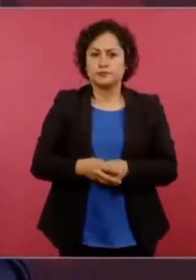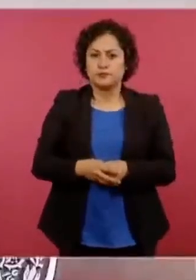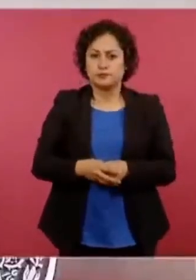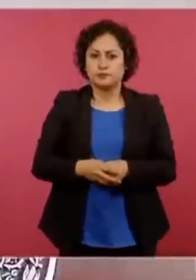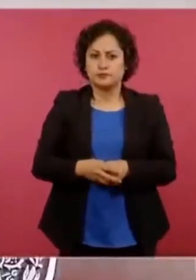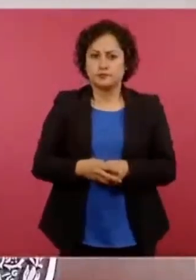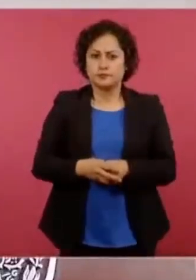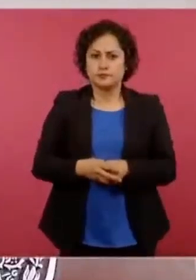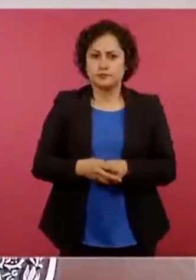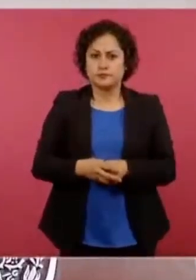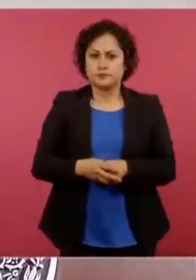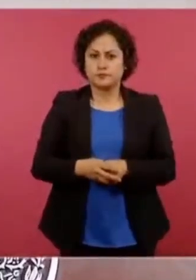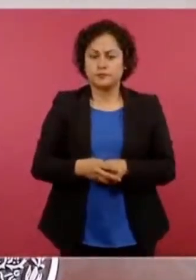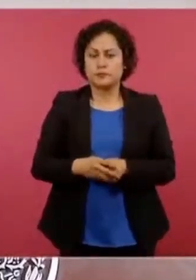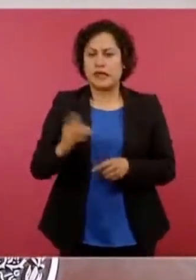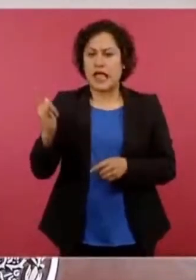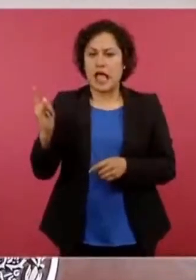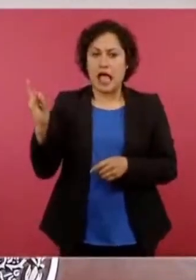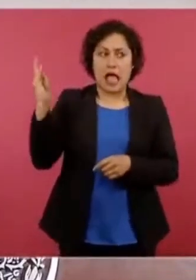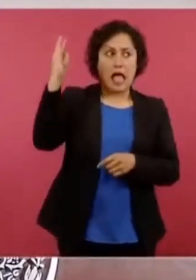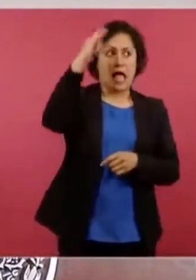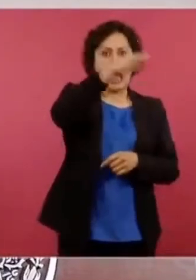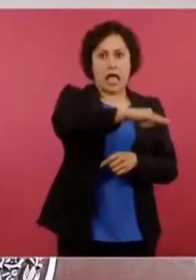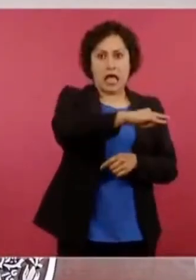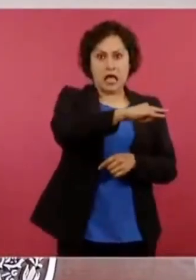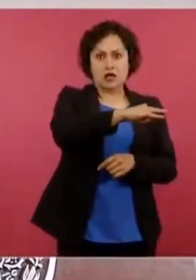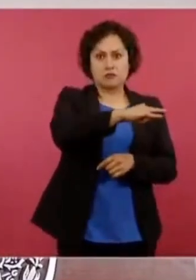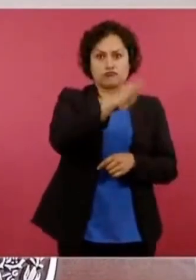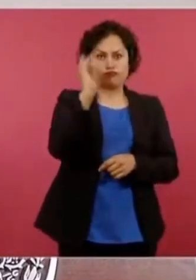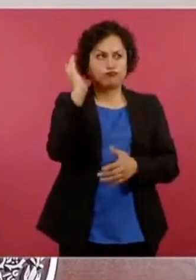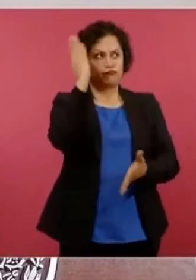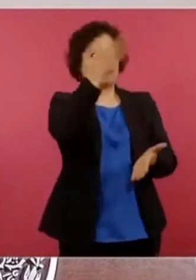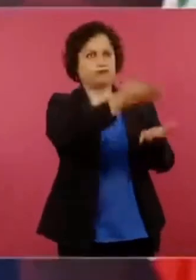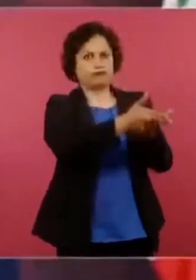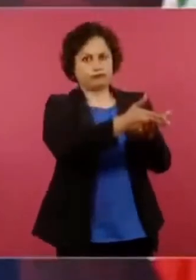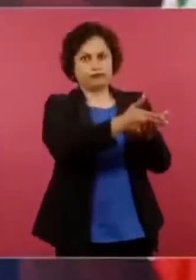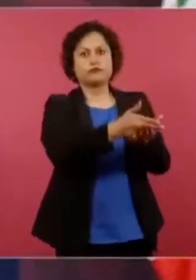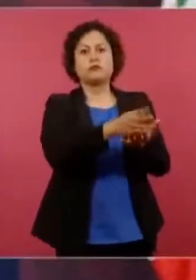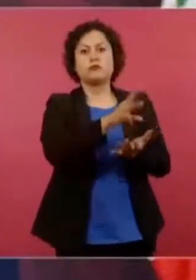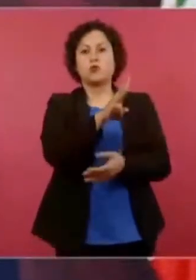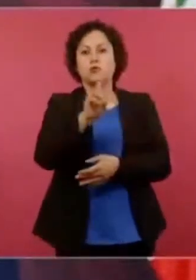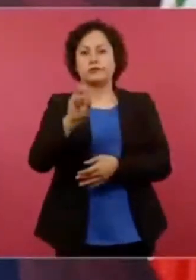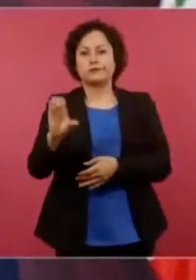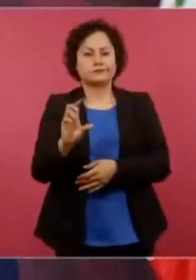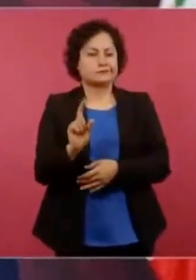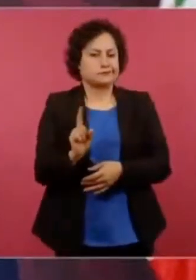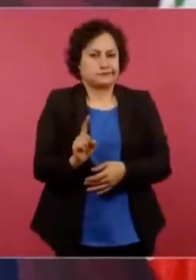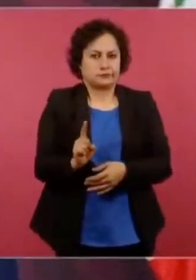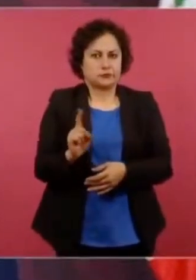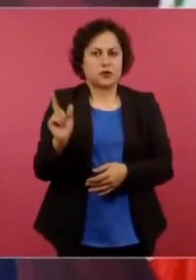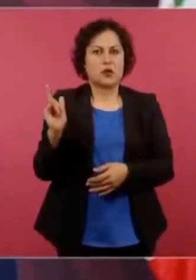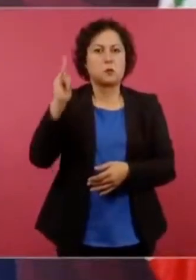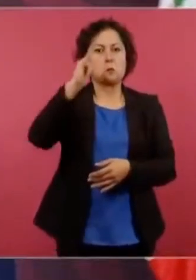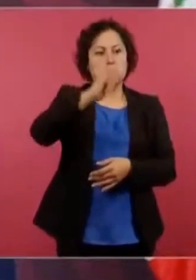No fuimos directo porque no había vuelo directo a Washington.